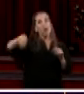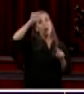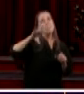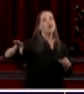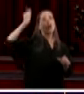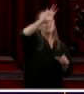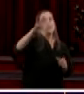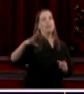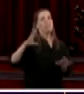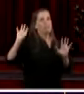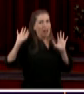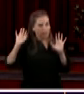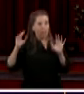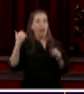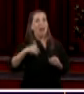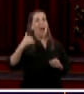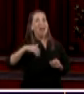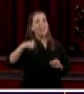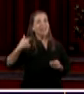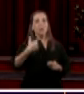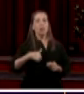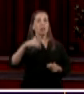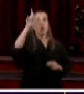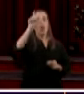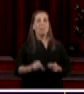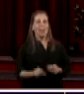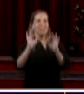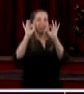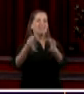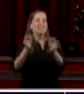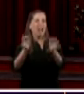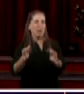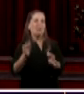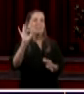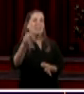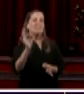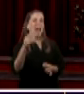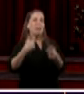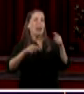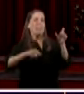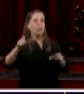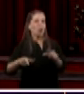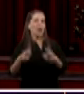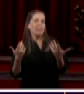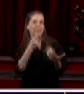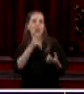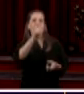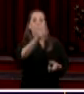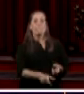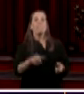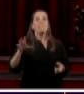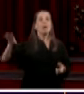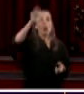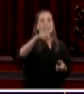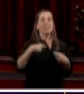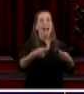diciembre y en febrero no estaba aprobado después de un mes de feria prácticamente quería que en cuestión de semanas le digan listo okay vamos y